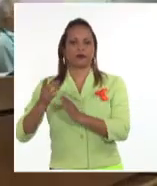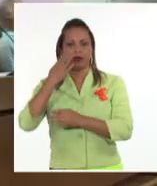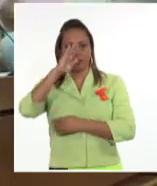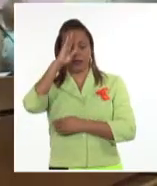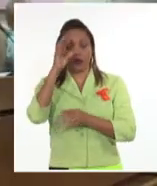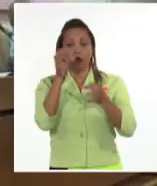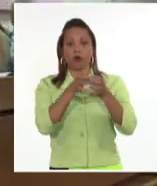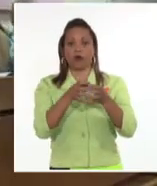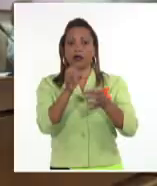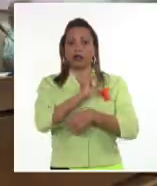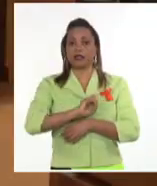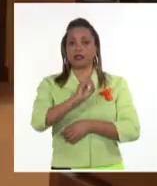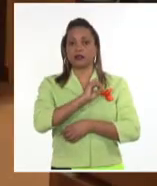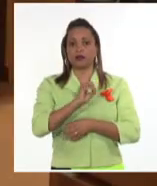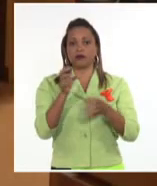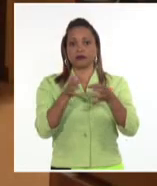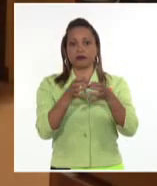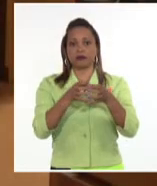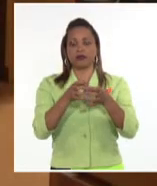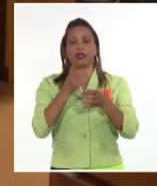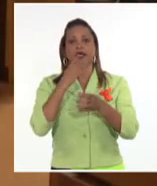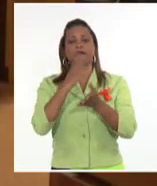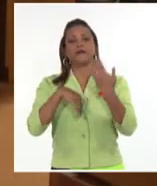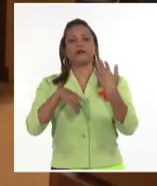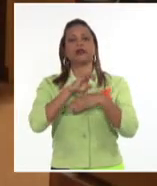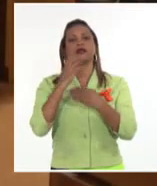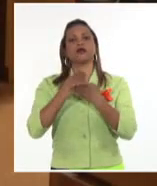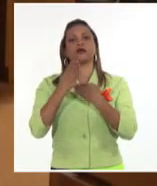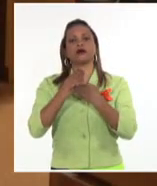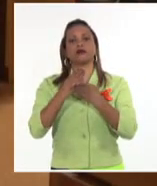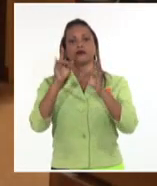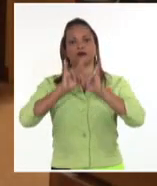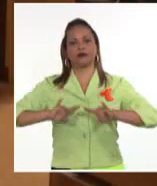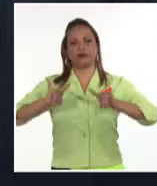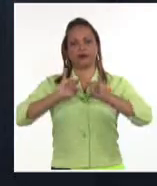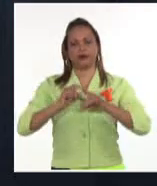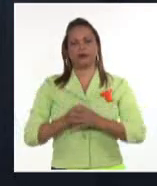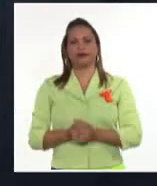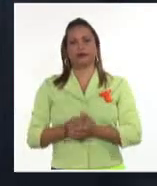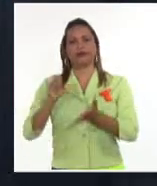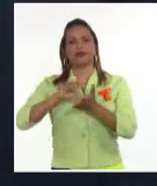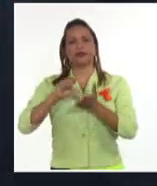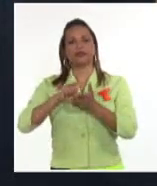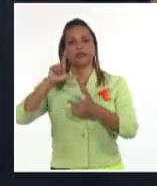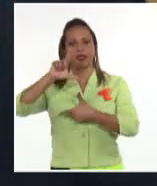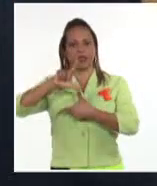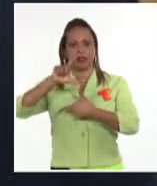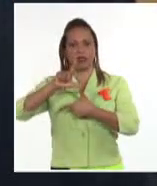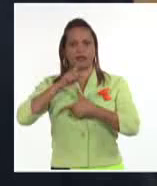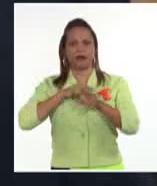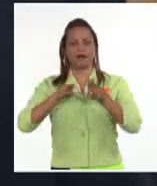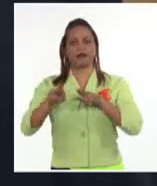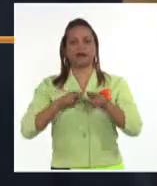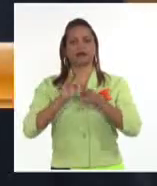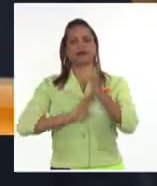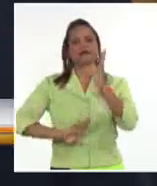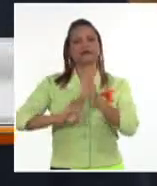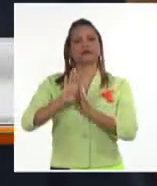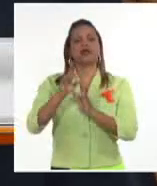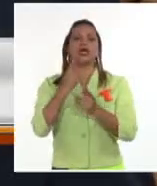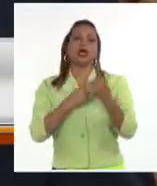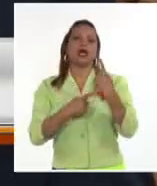organización del evento corrió a cargo del Ministerio de Educación Superior. El Centro Latinoamericano de Administración para el Desarrollo es